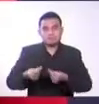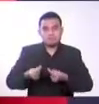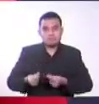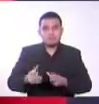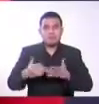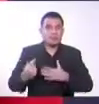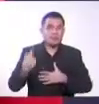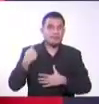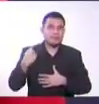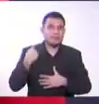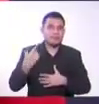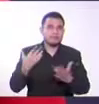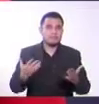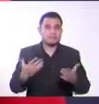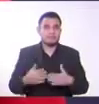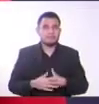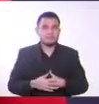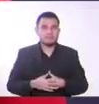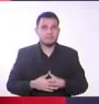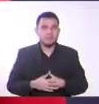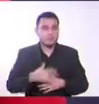evadir impuestos, por ejemplo.